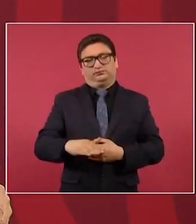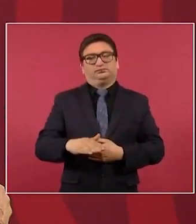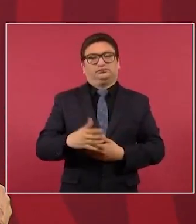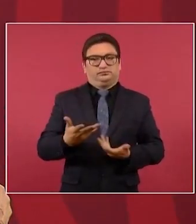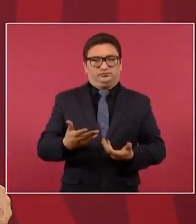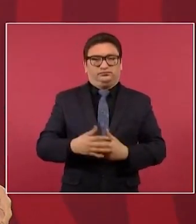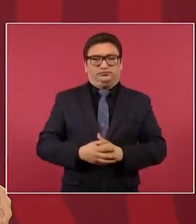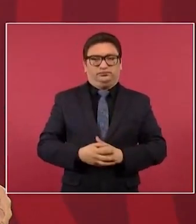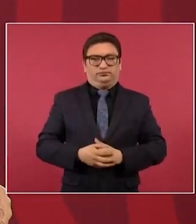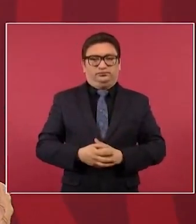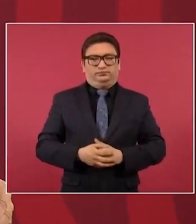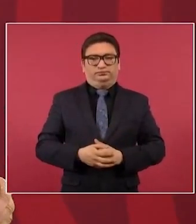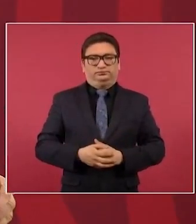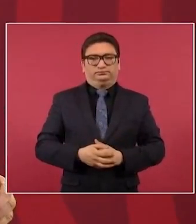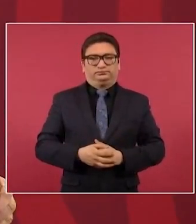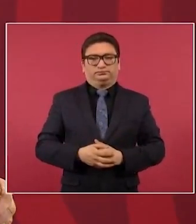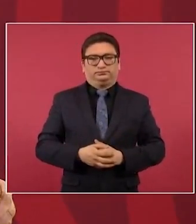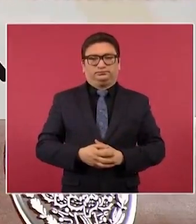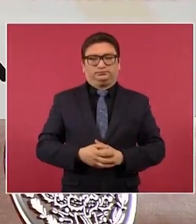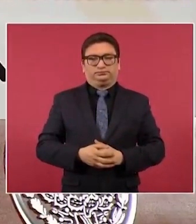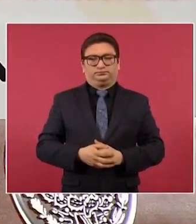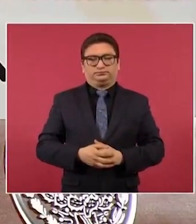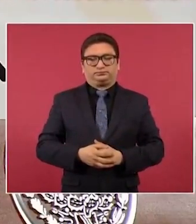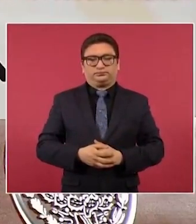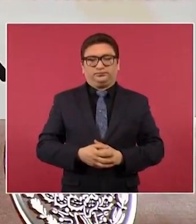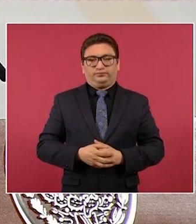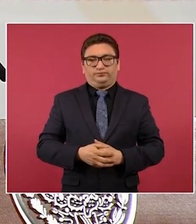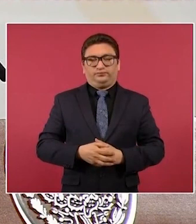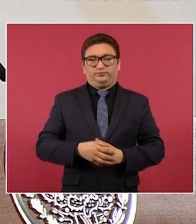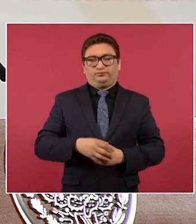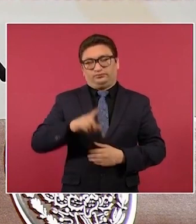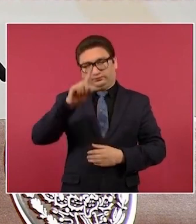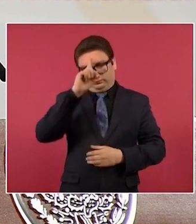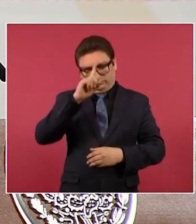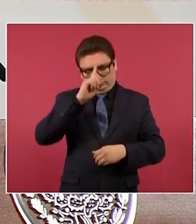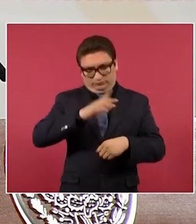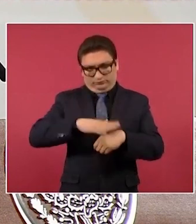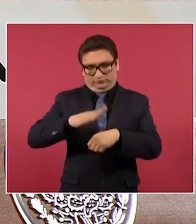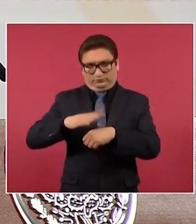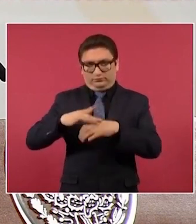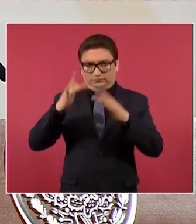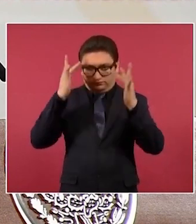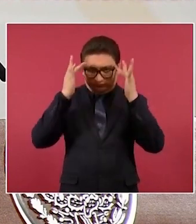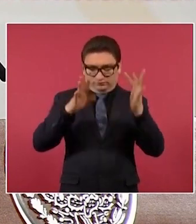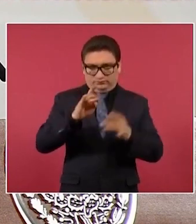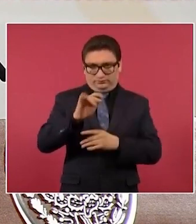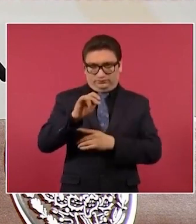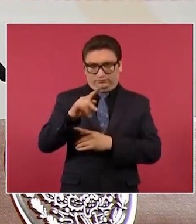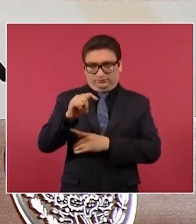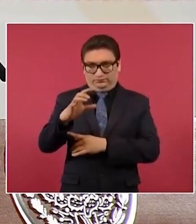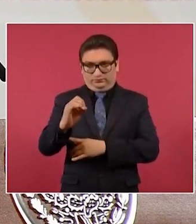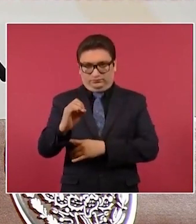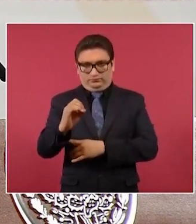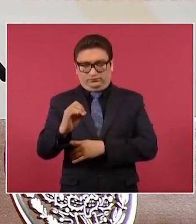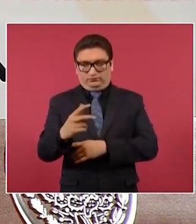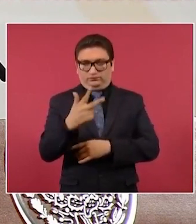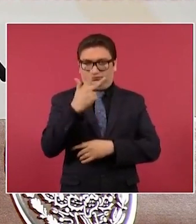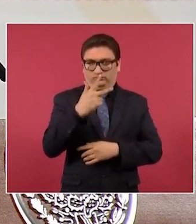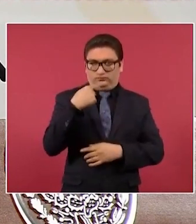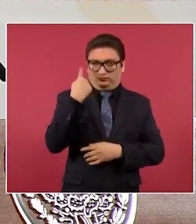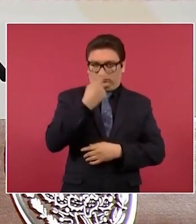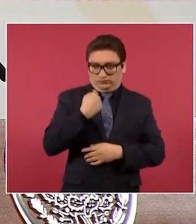Bueno, finalmente no queda sino que, a pesar de que ya viene el Día de los Santos Inocentes, pues